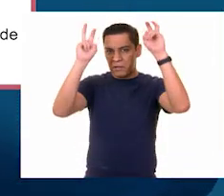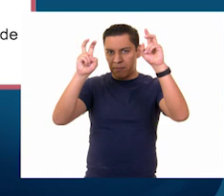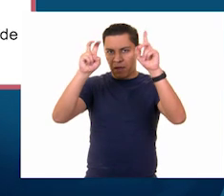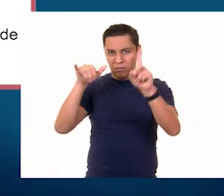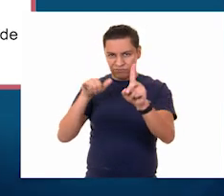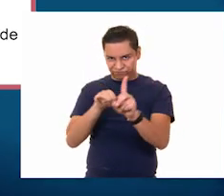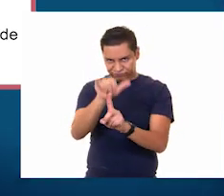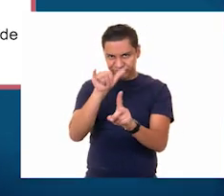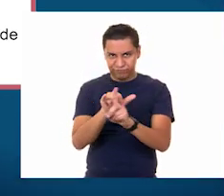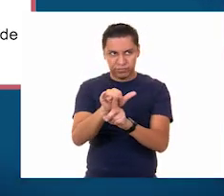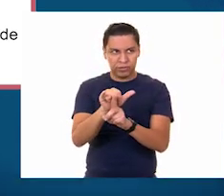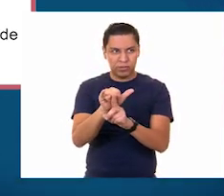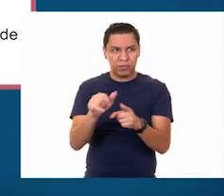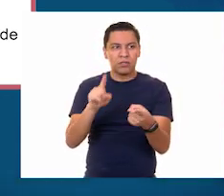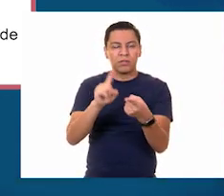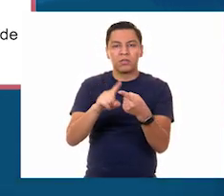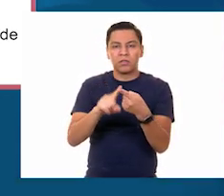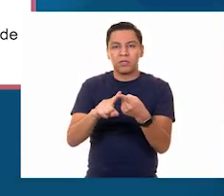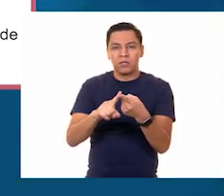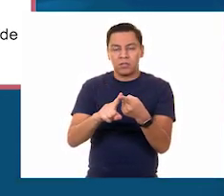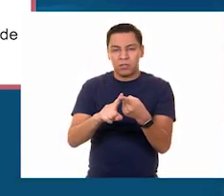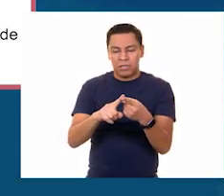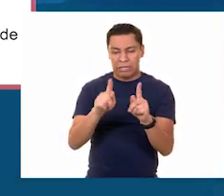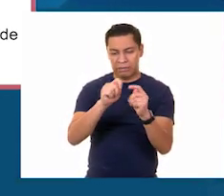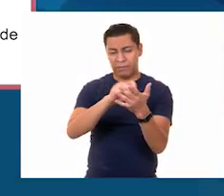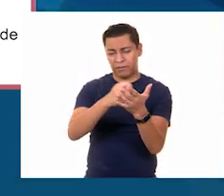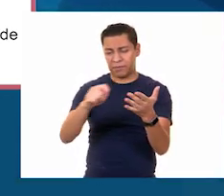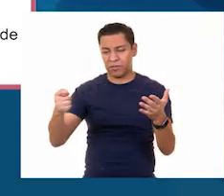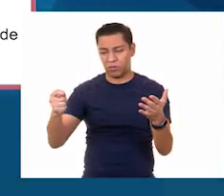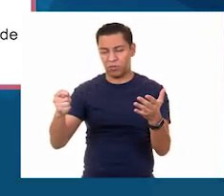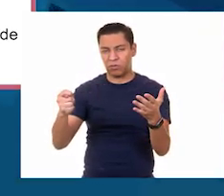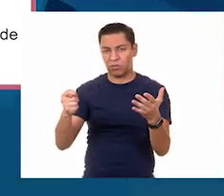La primera son, ¿cuáles son las partes del tríptico?